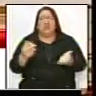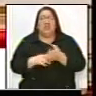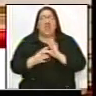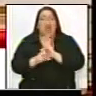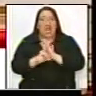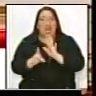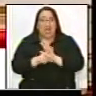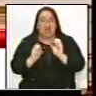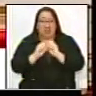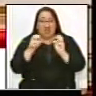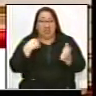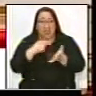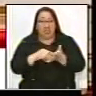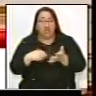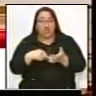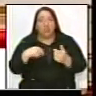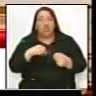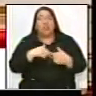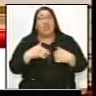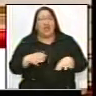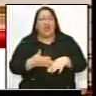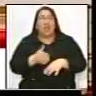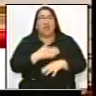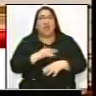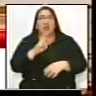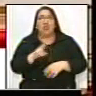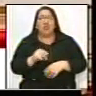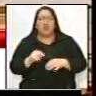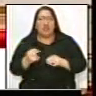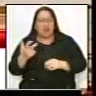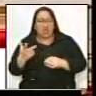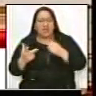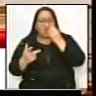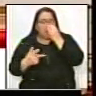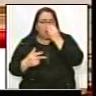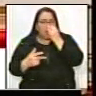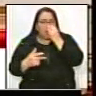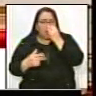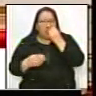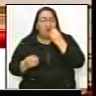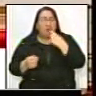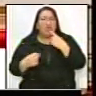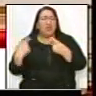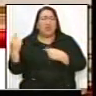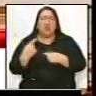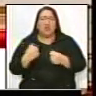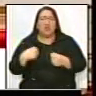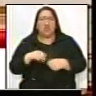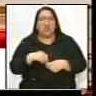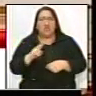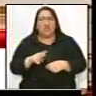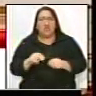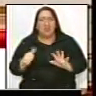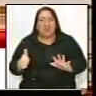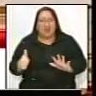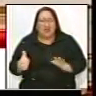están bien claras, que nosotros ya teníamos la posición hasta el 2003, ¿por qué nos demandaron el